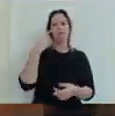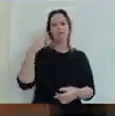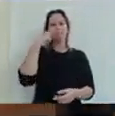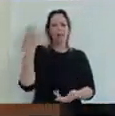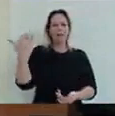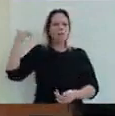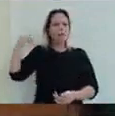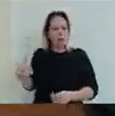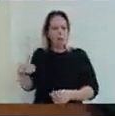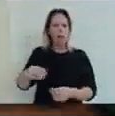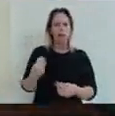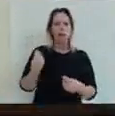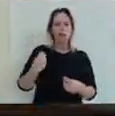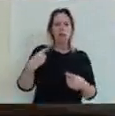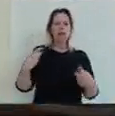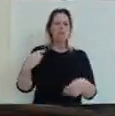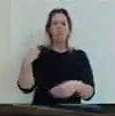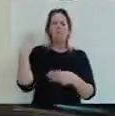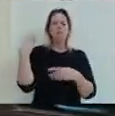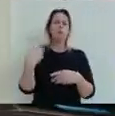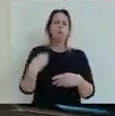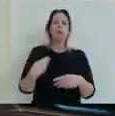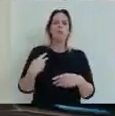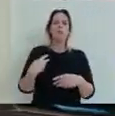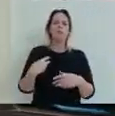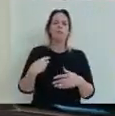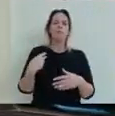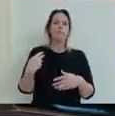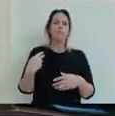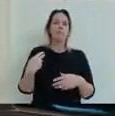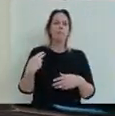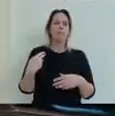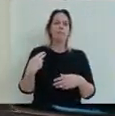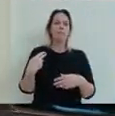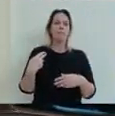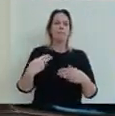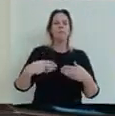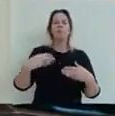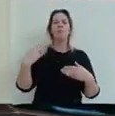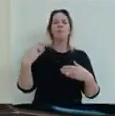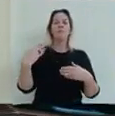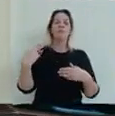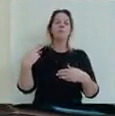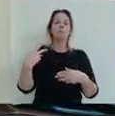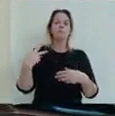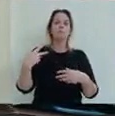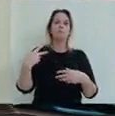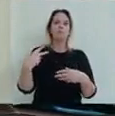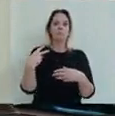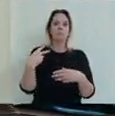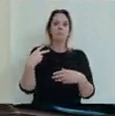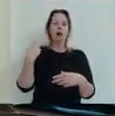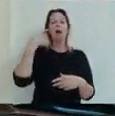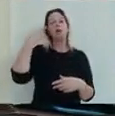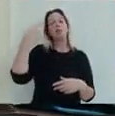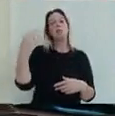inmediata. Quiero decir que la respuesta llegó en el momento que tenía que llegar, así que voy a pedir que la nota pase archivo, por favor. Pongo a